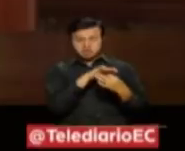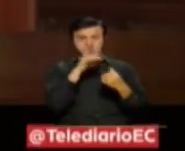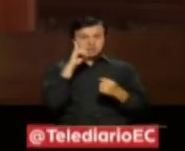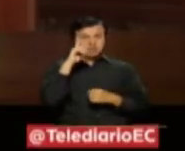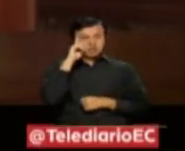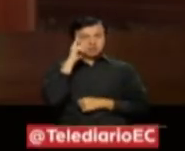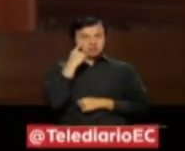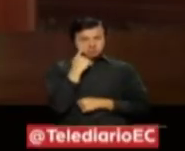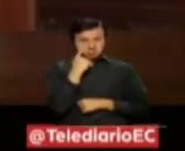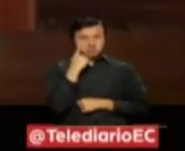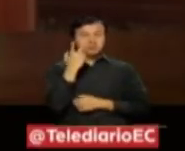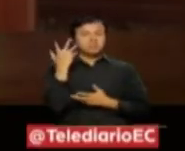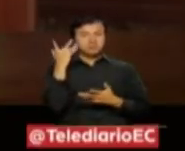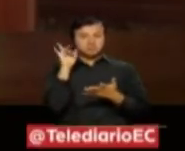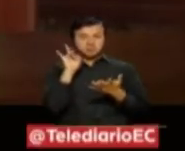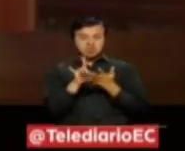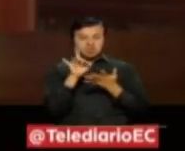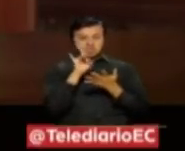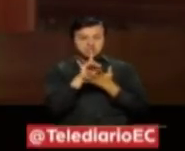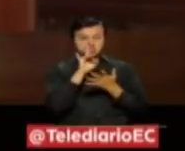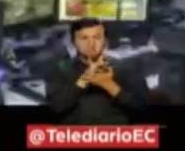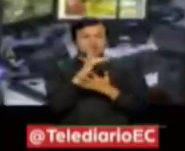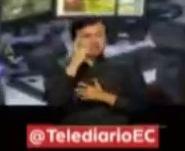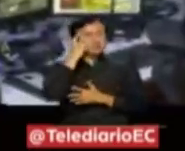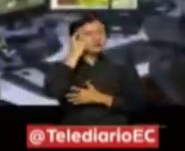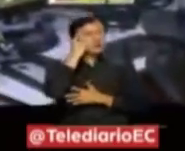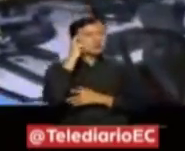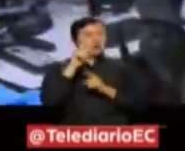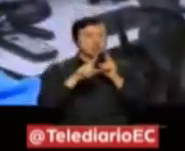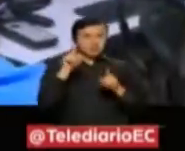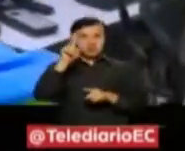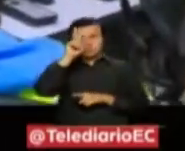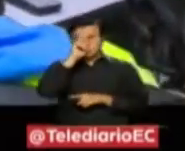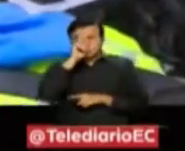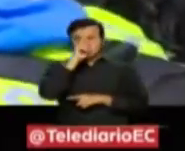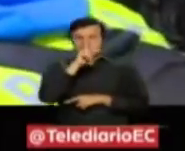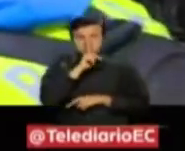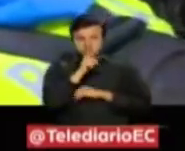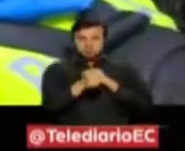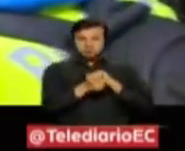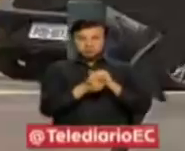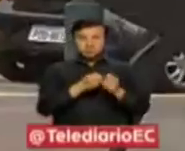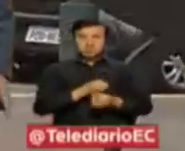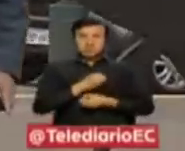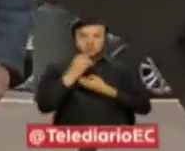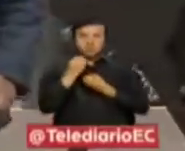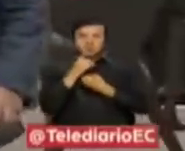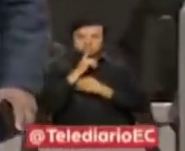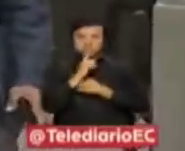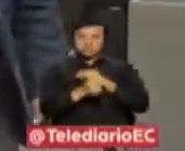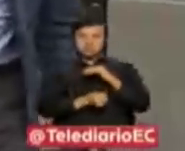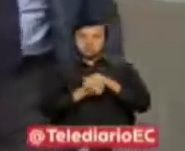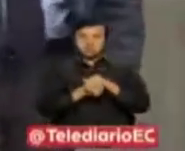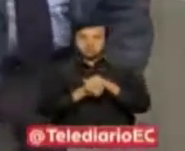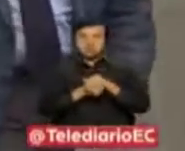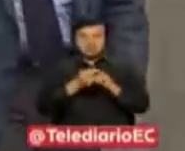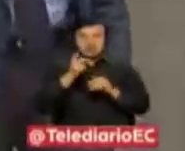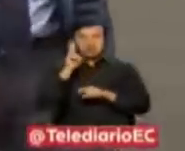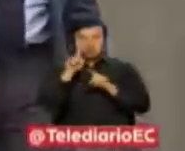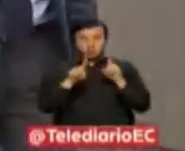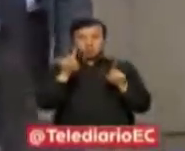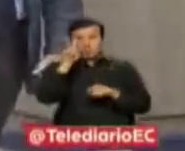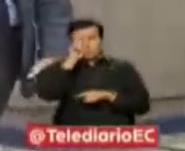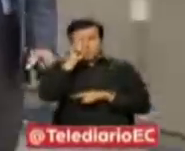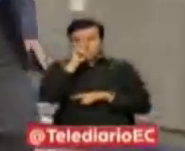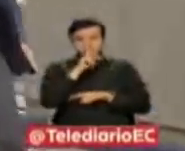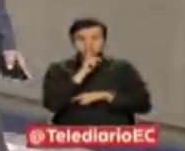nacional pudiera emprender una tarea de separación basado en la idea de que existe filtración de información, por lo que se calificó como topos,